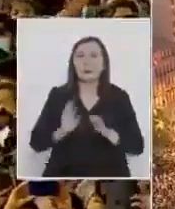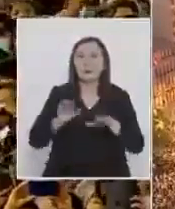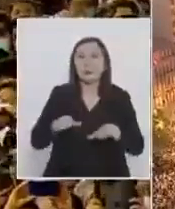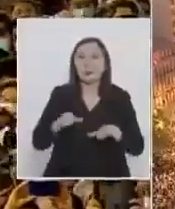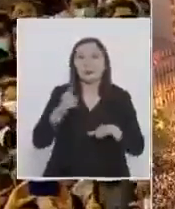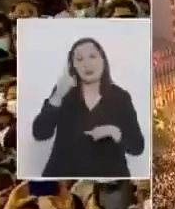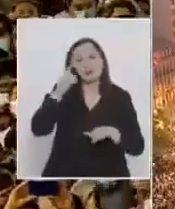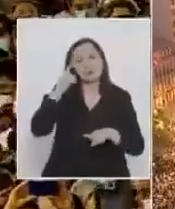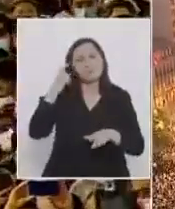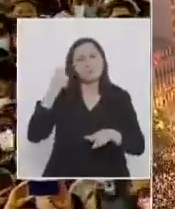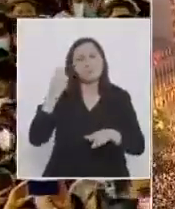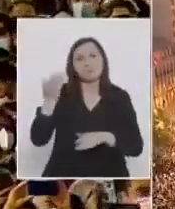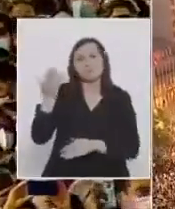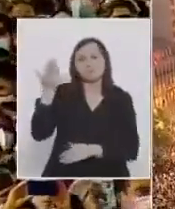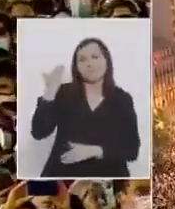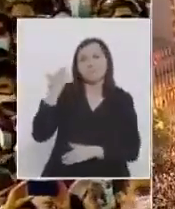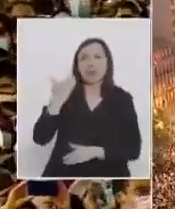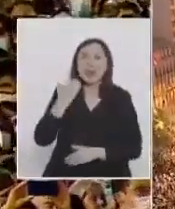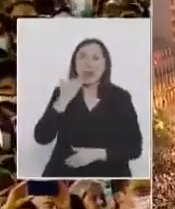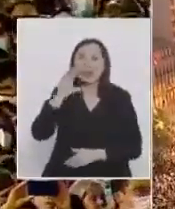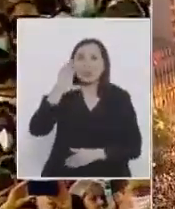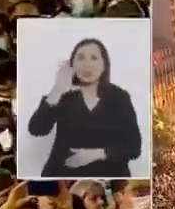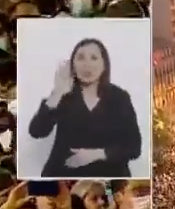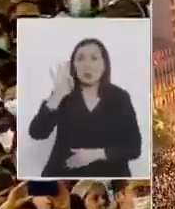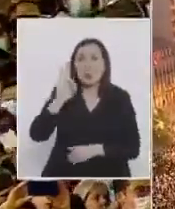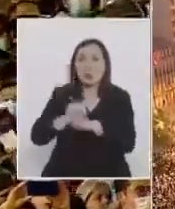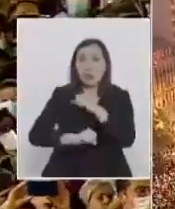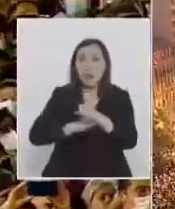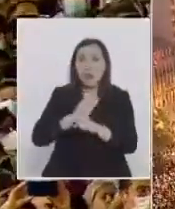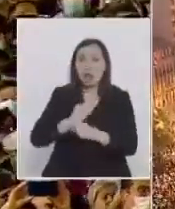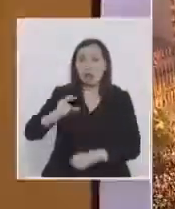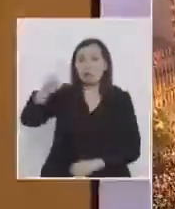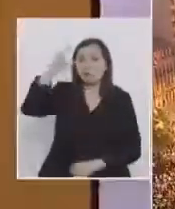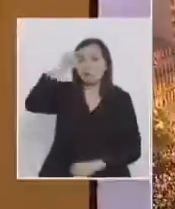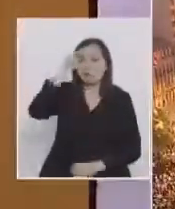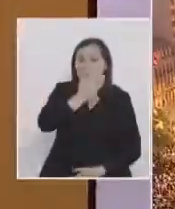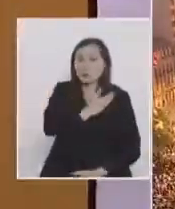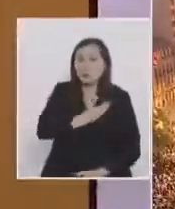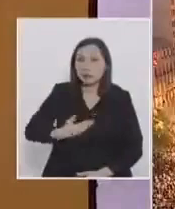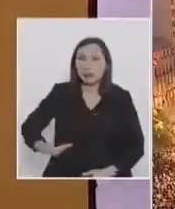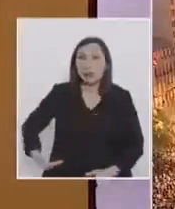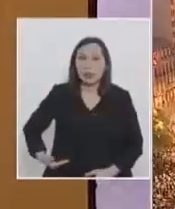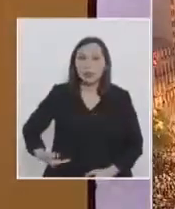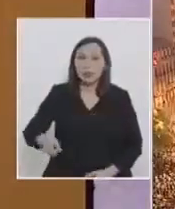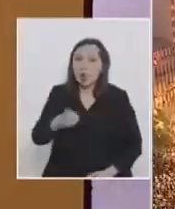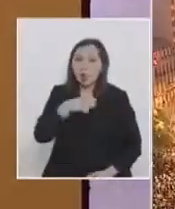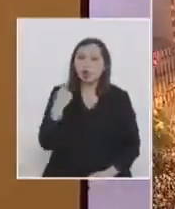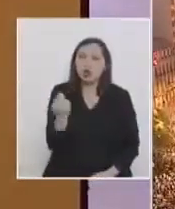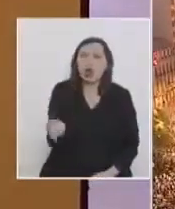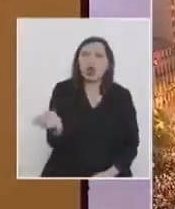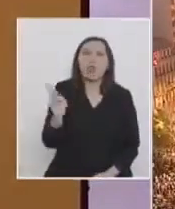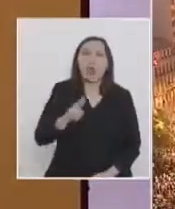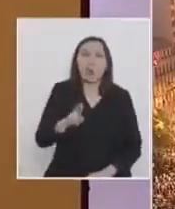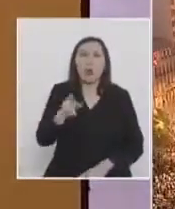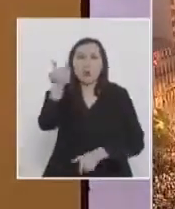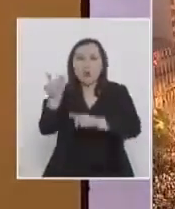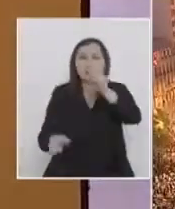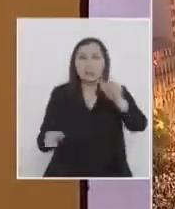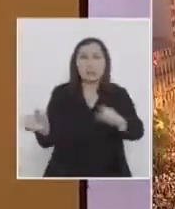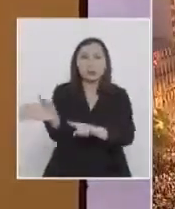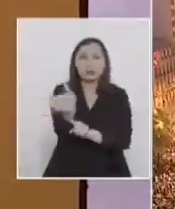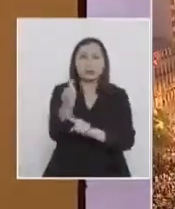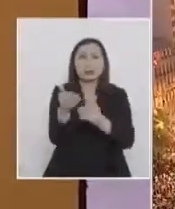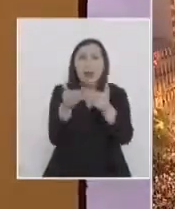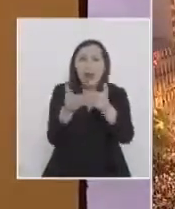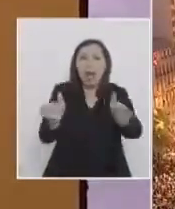pronosticara hace casi 50 años Salvador Allende, estamos de nuevo, compatriotas,